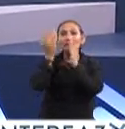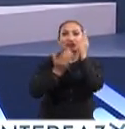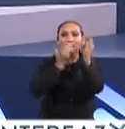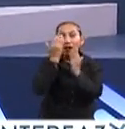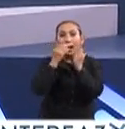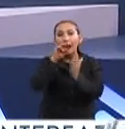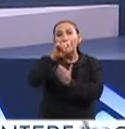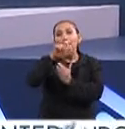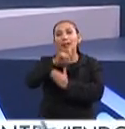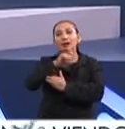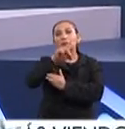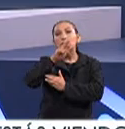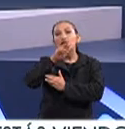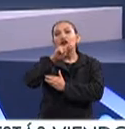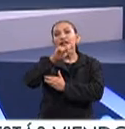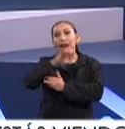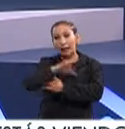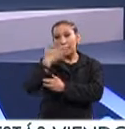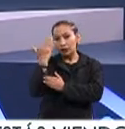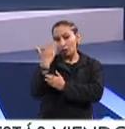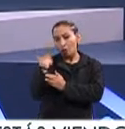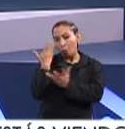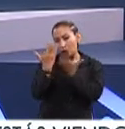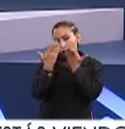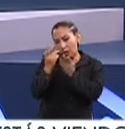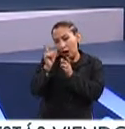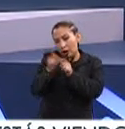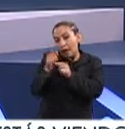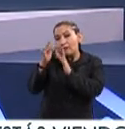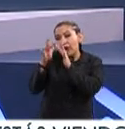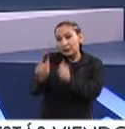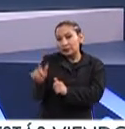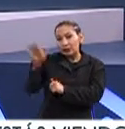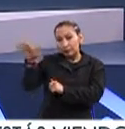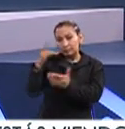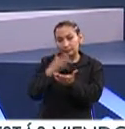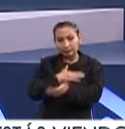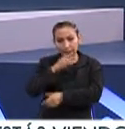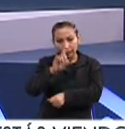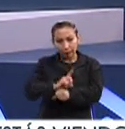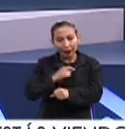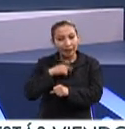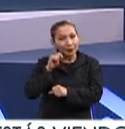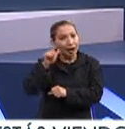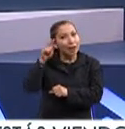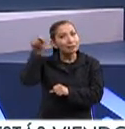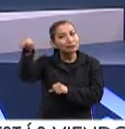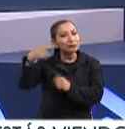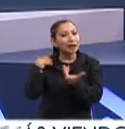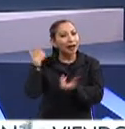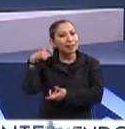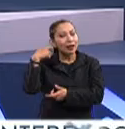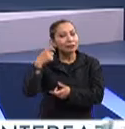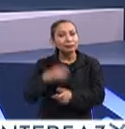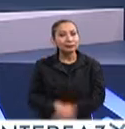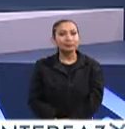estudiantil Mexprotec pudo realizar parte de sus estudios en Francia. Muy buenos días. ¿Qué tal se amanece por allá por